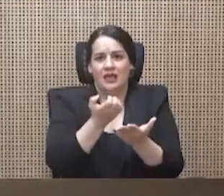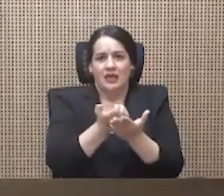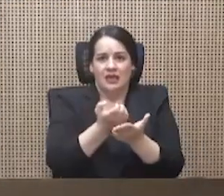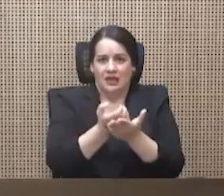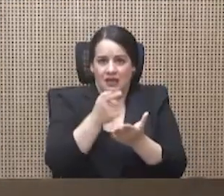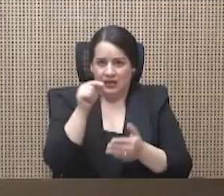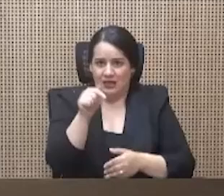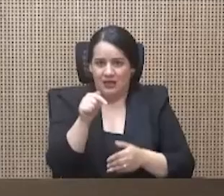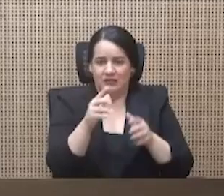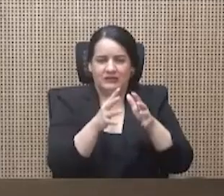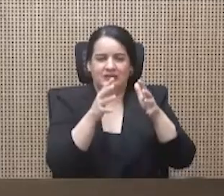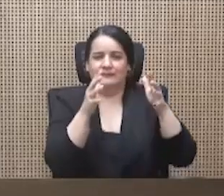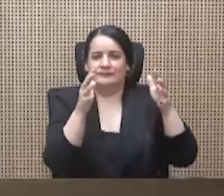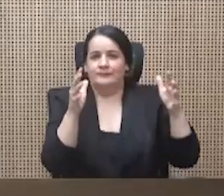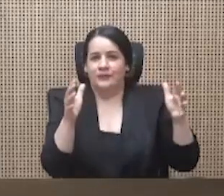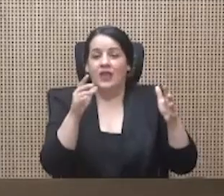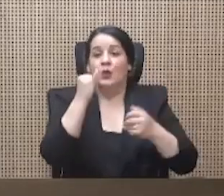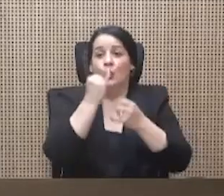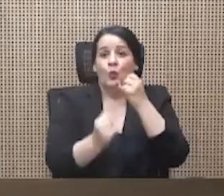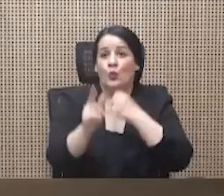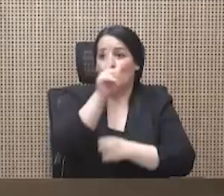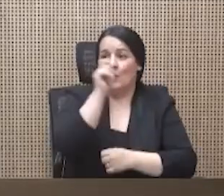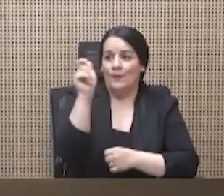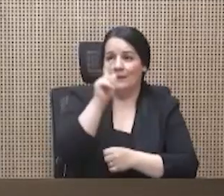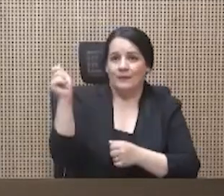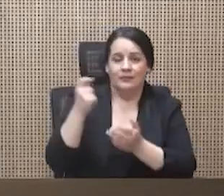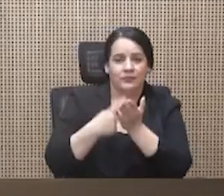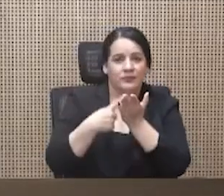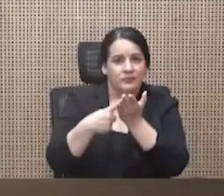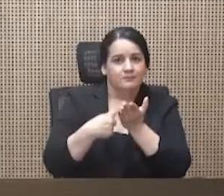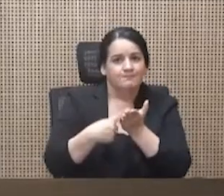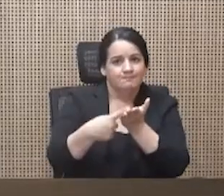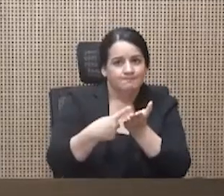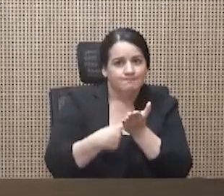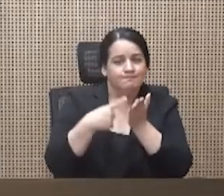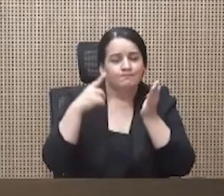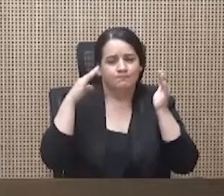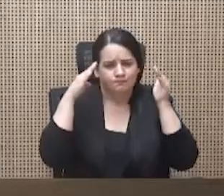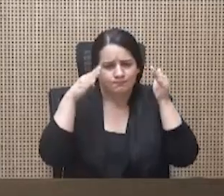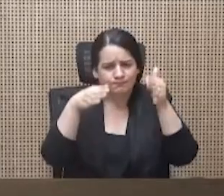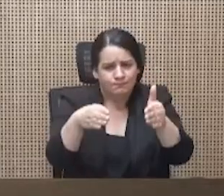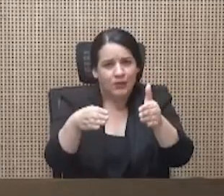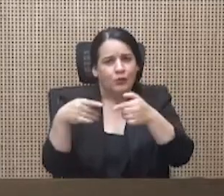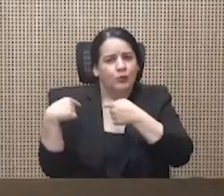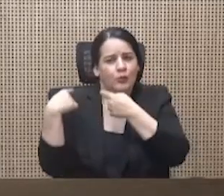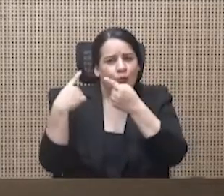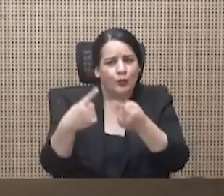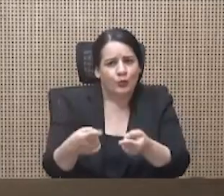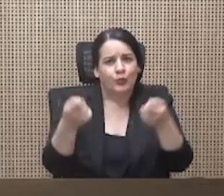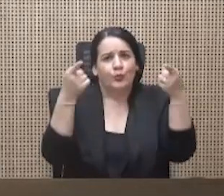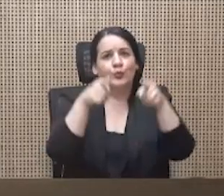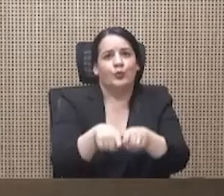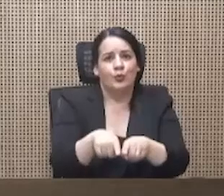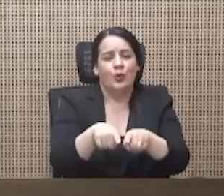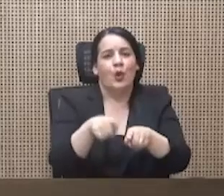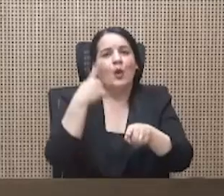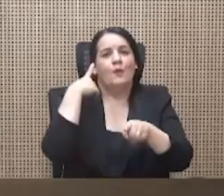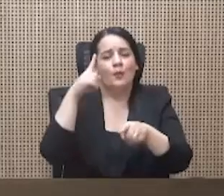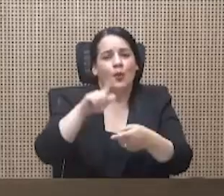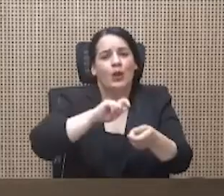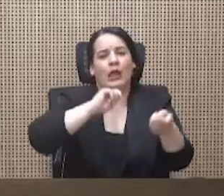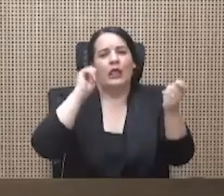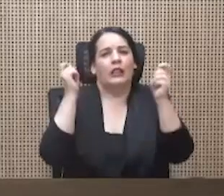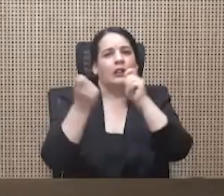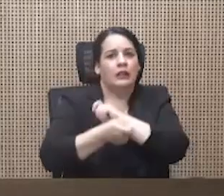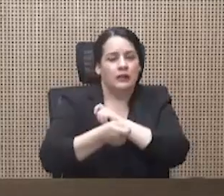los últimos meses, la discusión se ha concentrado en lo que ha venido sucediendo con la abrupta fluctuación